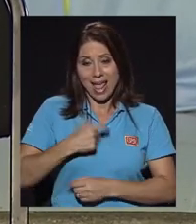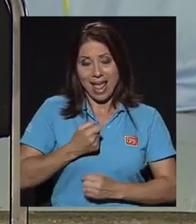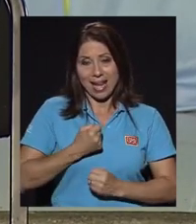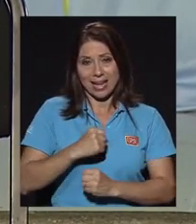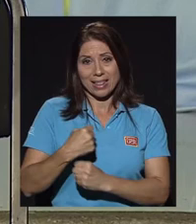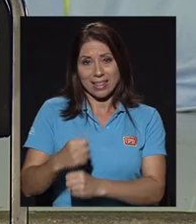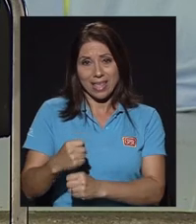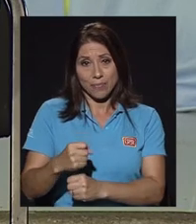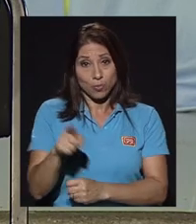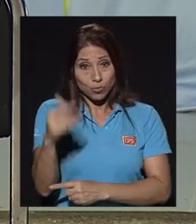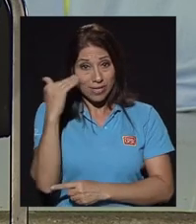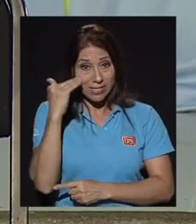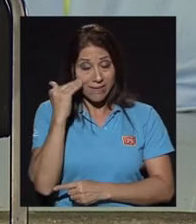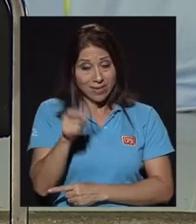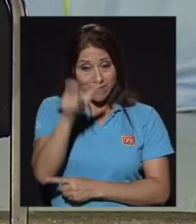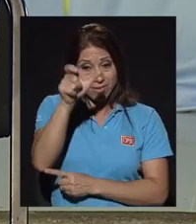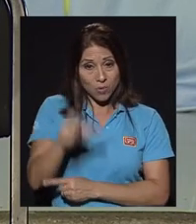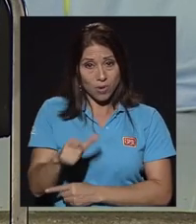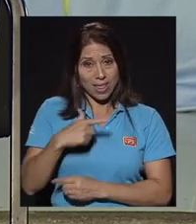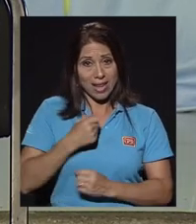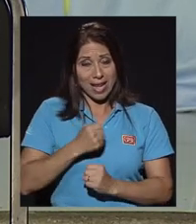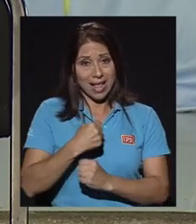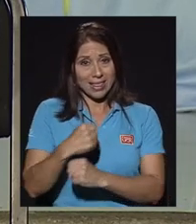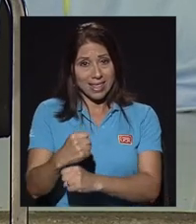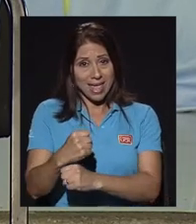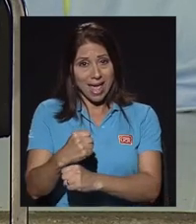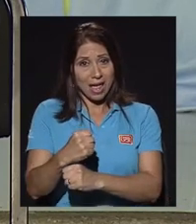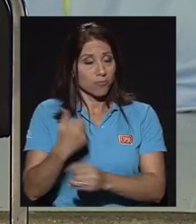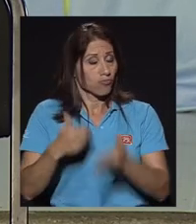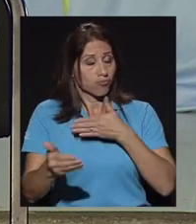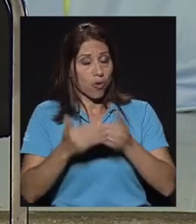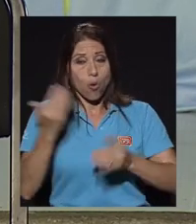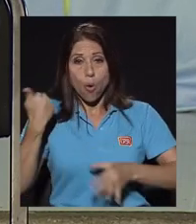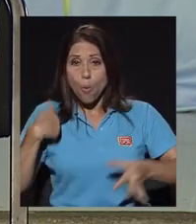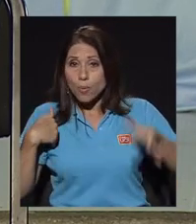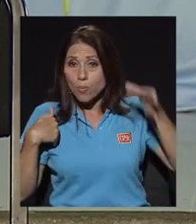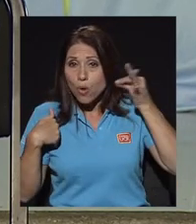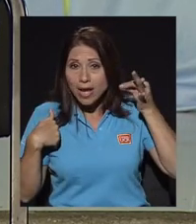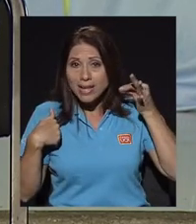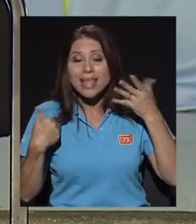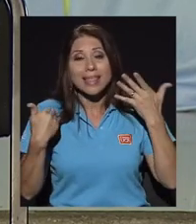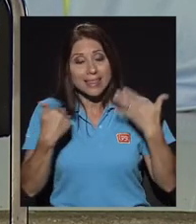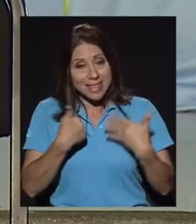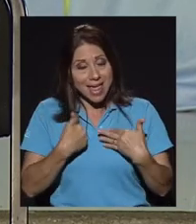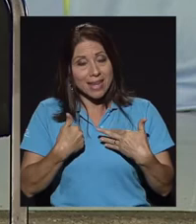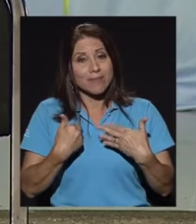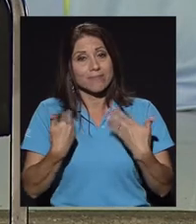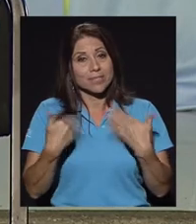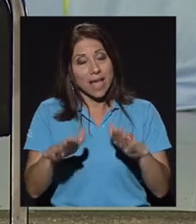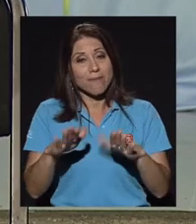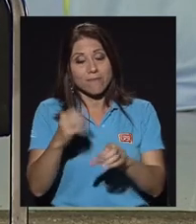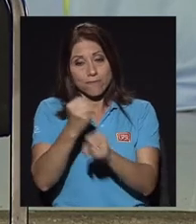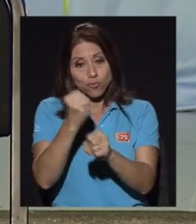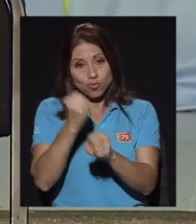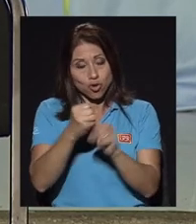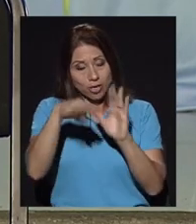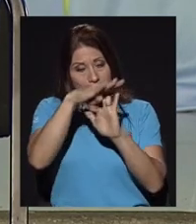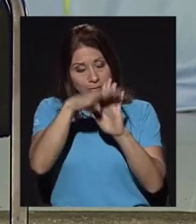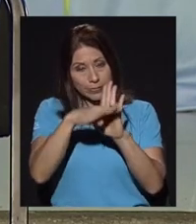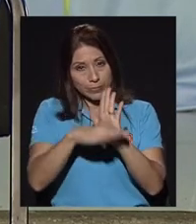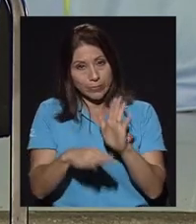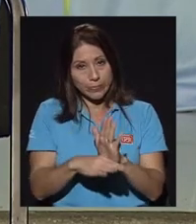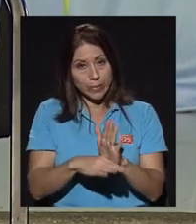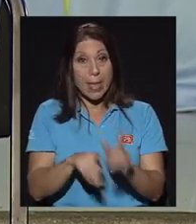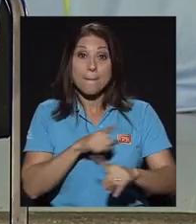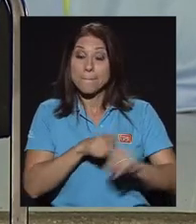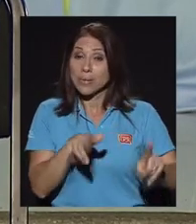hombre o una mujer, tiene sus funciones definidas, y la figura de la vicealcaldía, que puede ser igual un hombre o